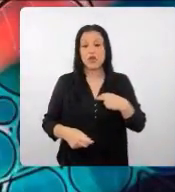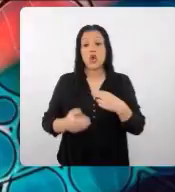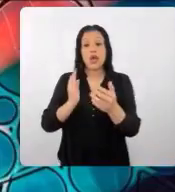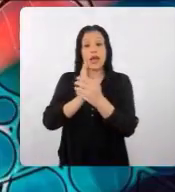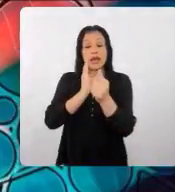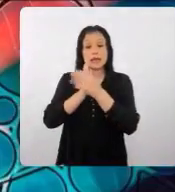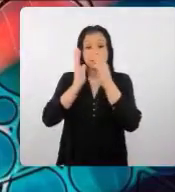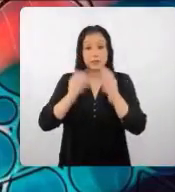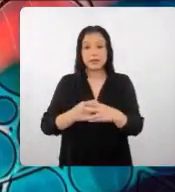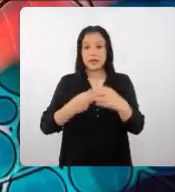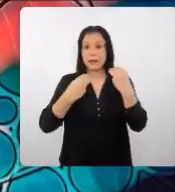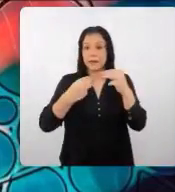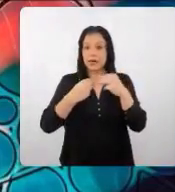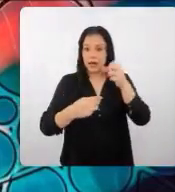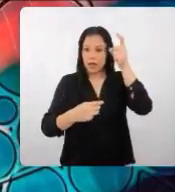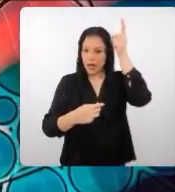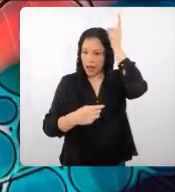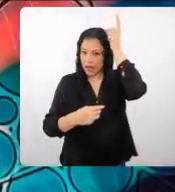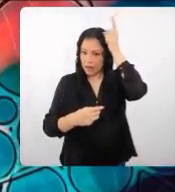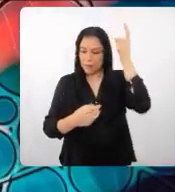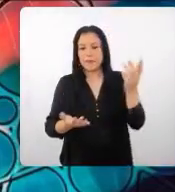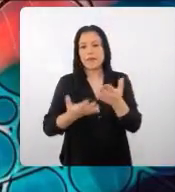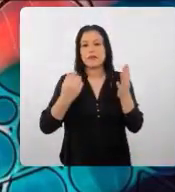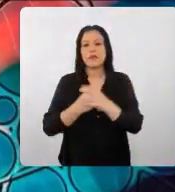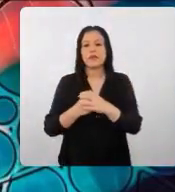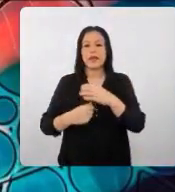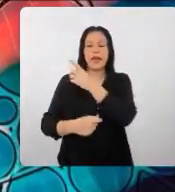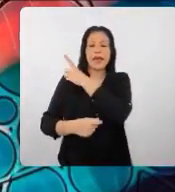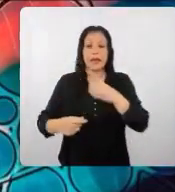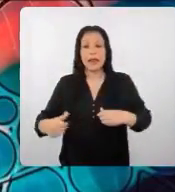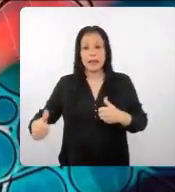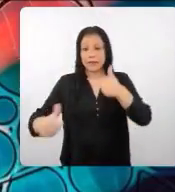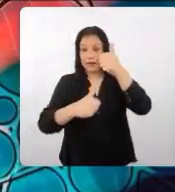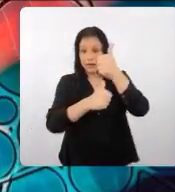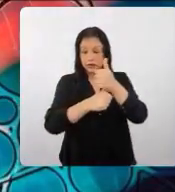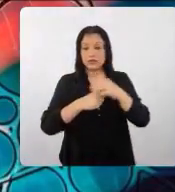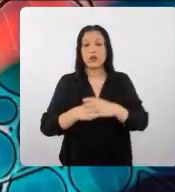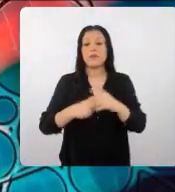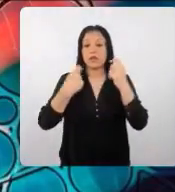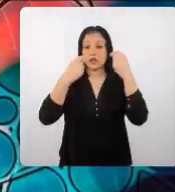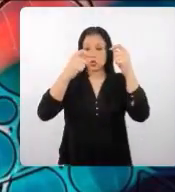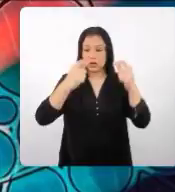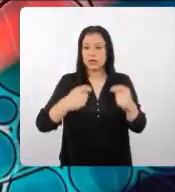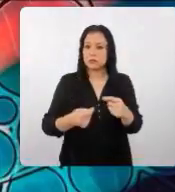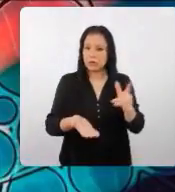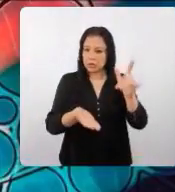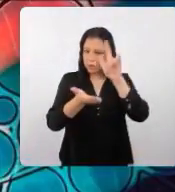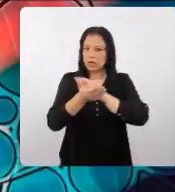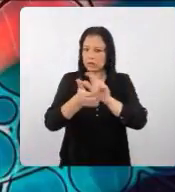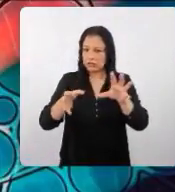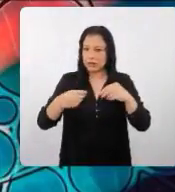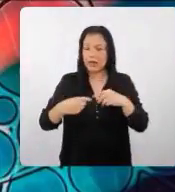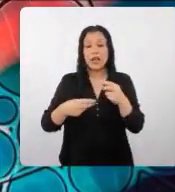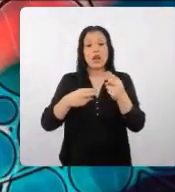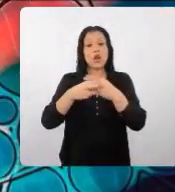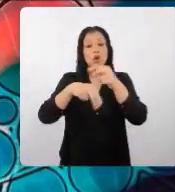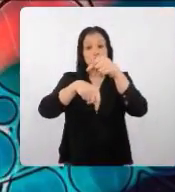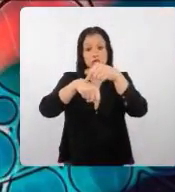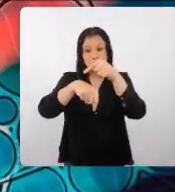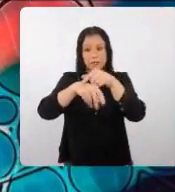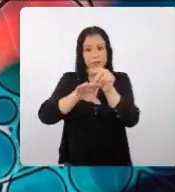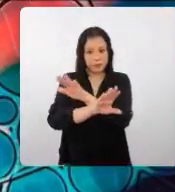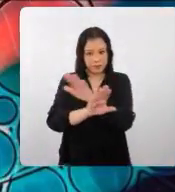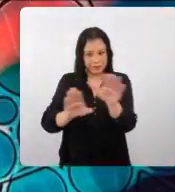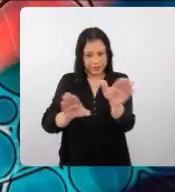especialista del mercado alemán en la subdirección de turismo receptivo. Y pues en los pocos minutos que nos quedan para